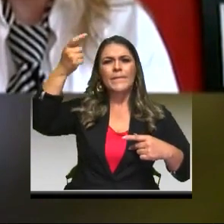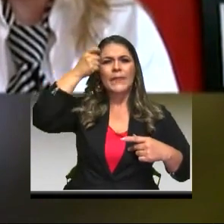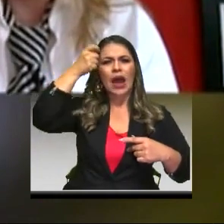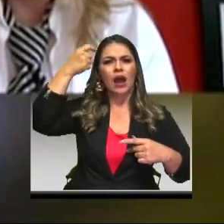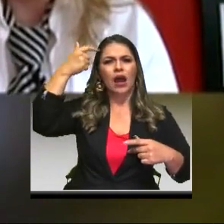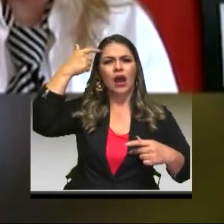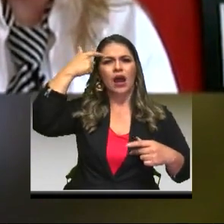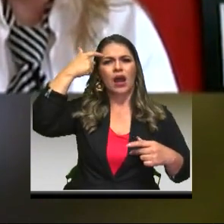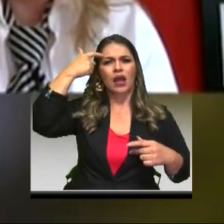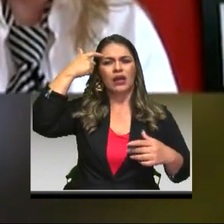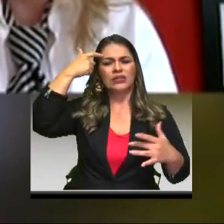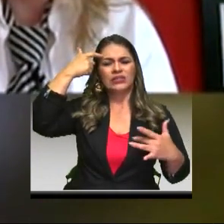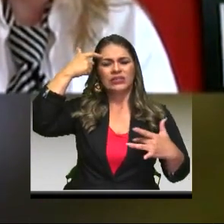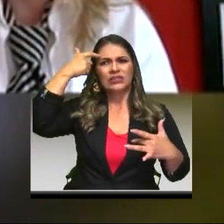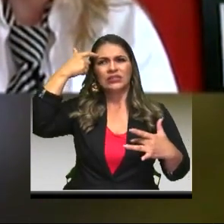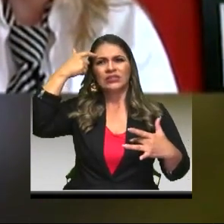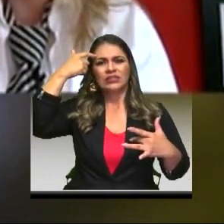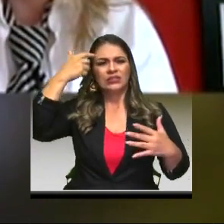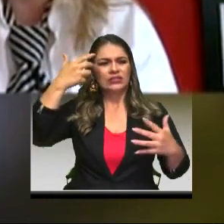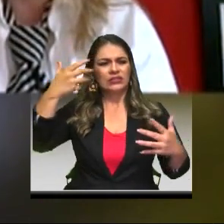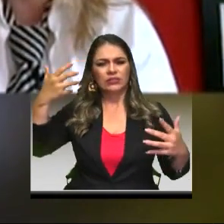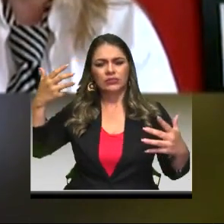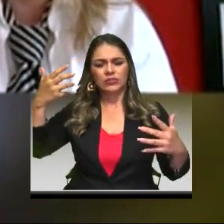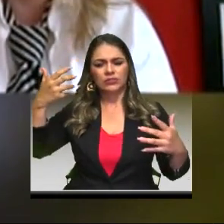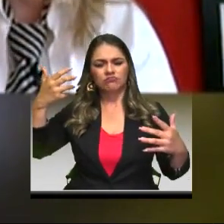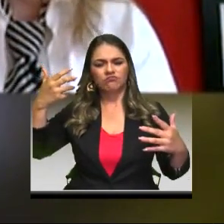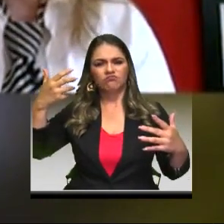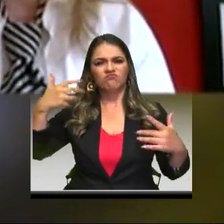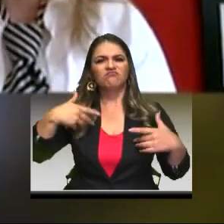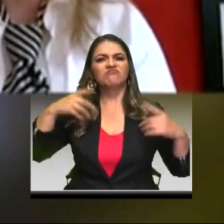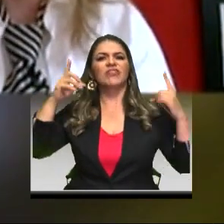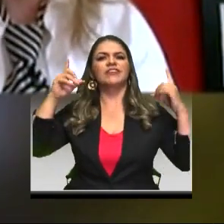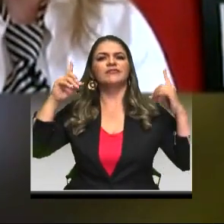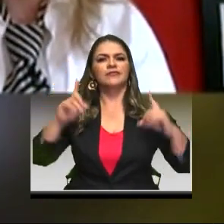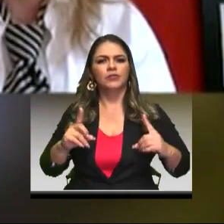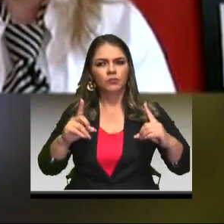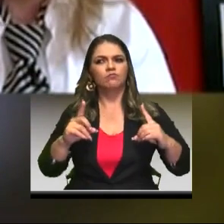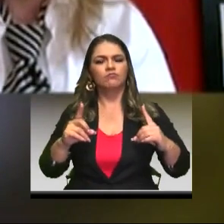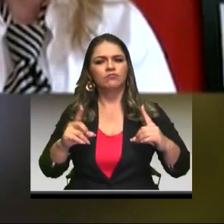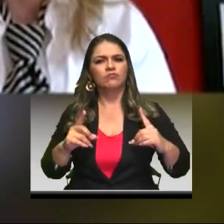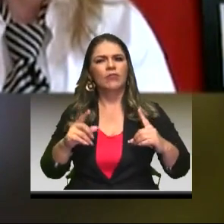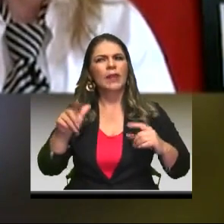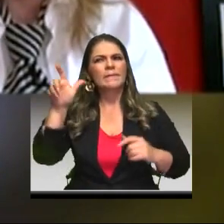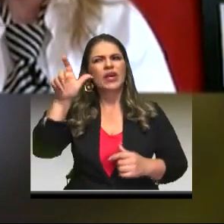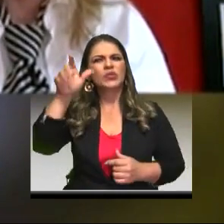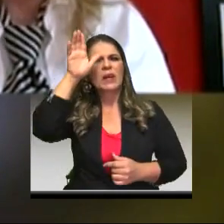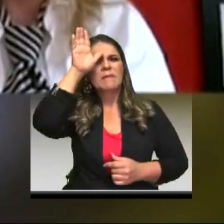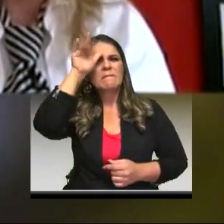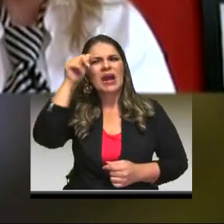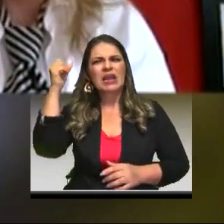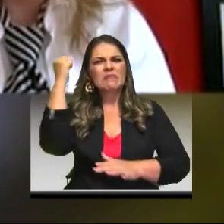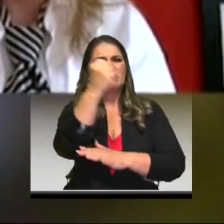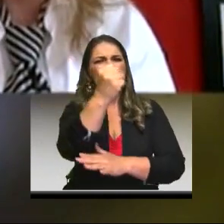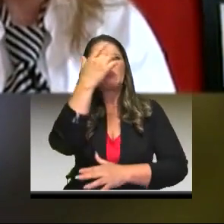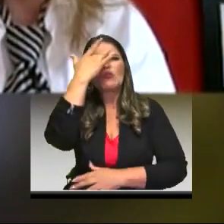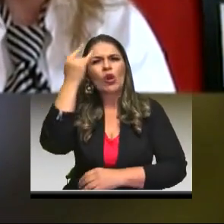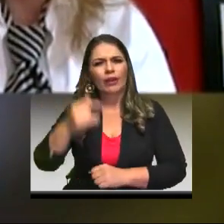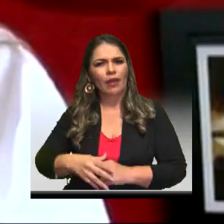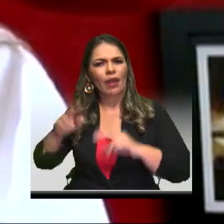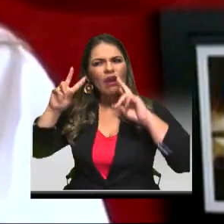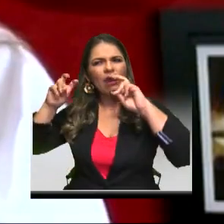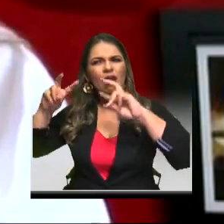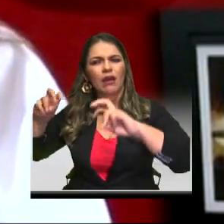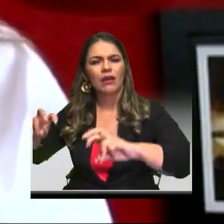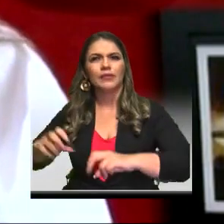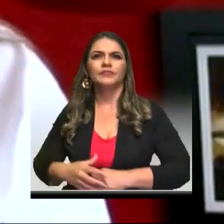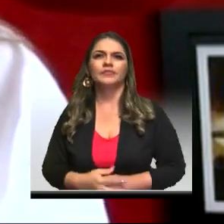mi vida, ¿no? La marcó a tal grado que yo decidí poder dedicarme o querer dedicarme a lo que yo hago.